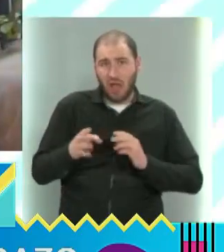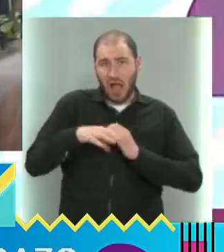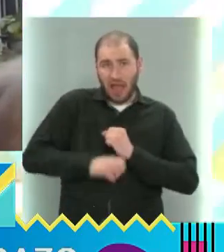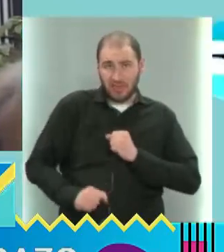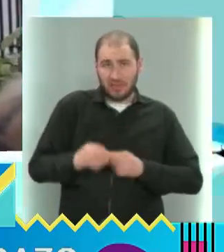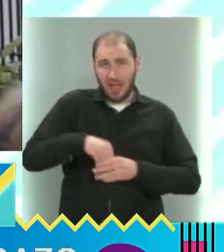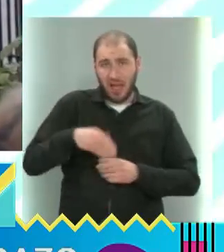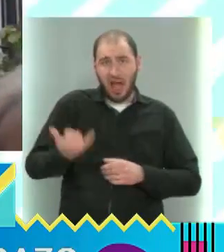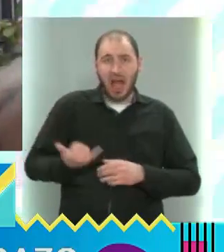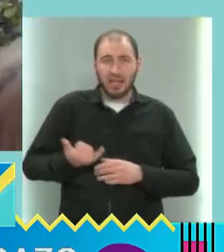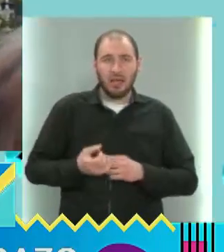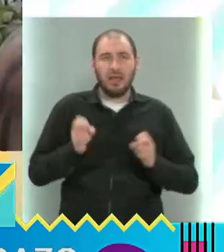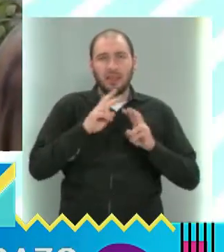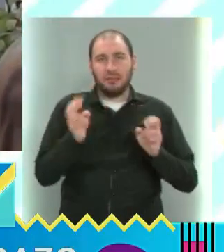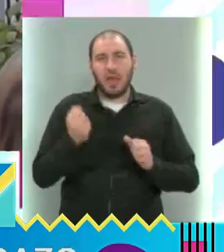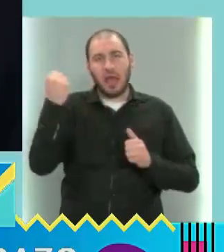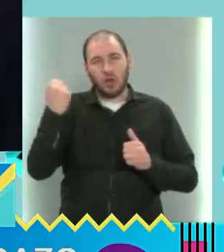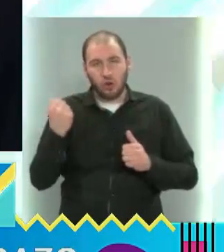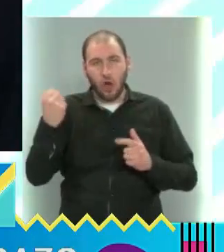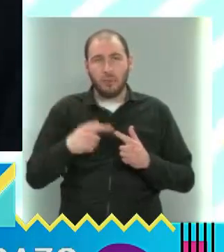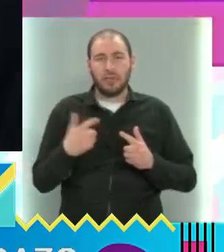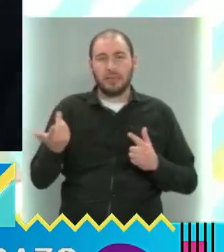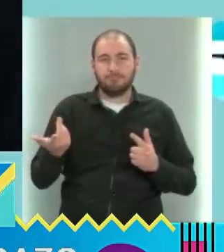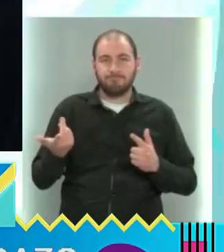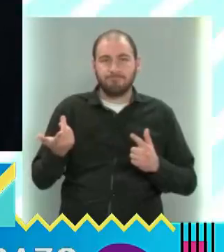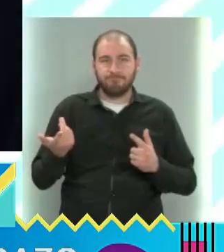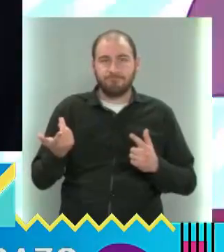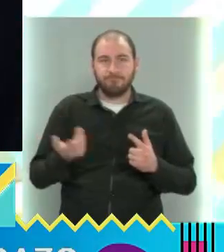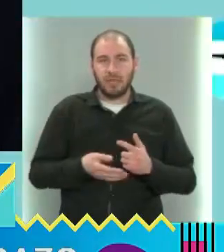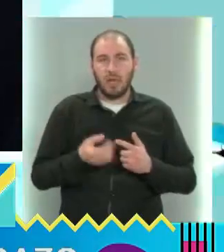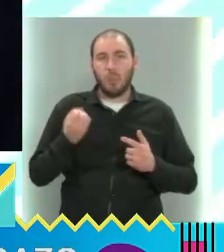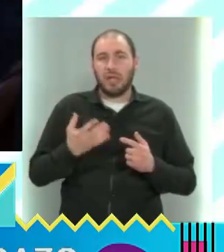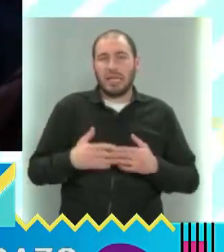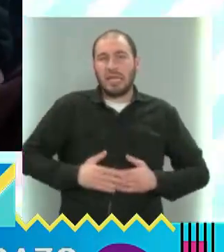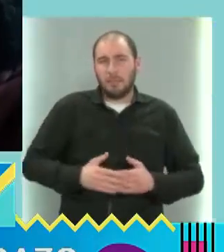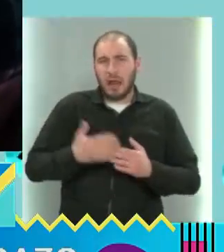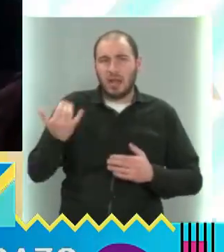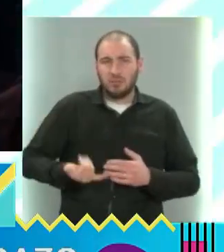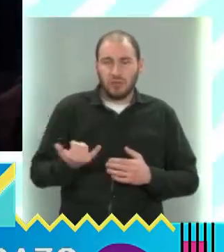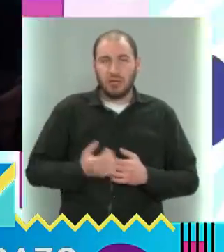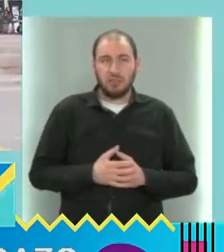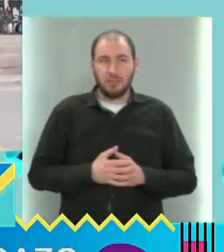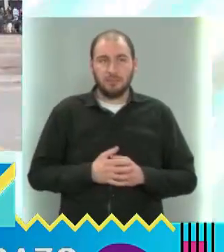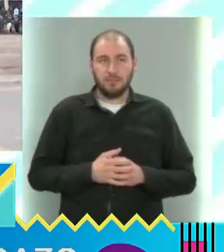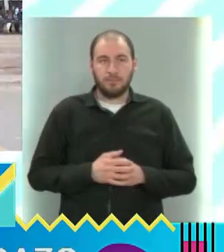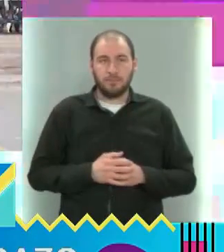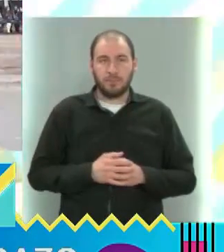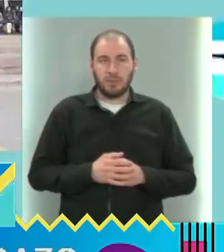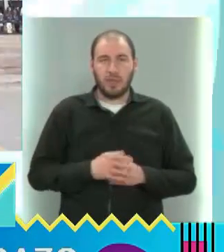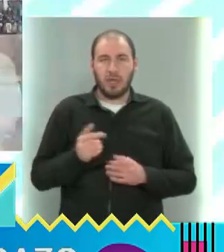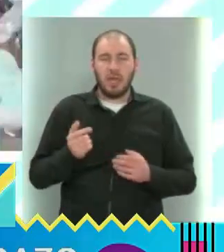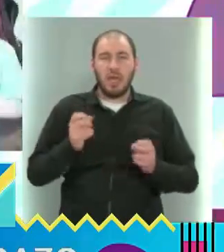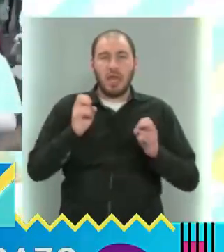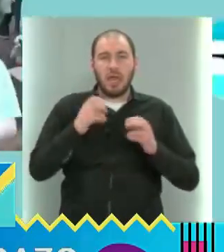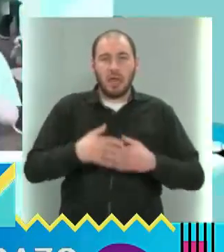¿no? Por situación económica, porque viene un hijo que con un